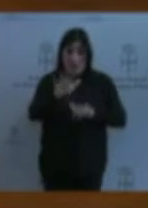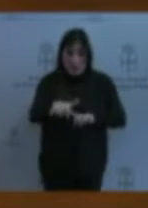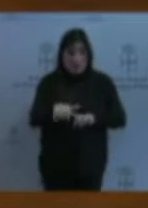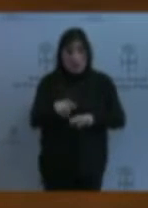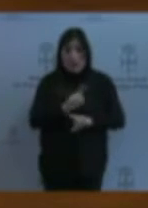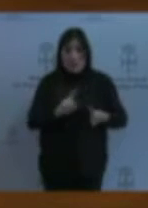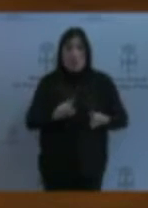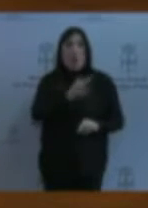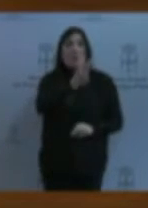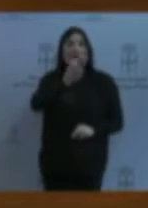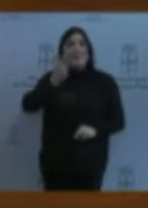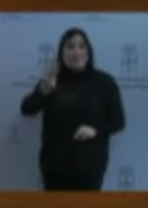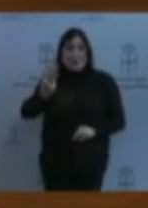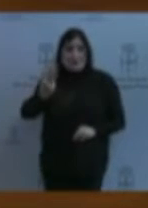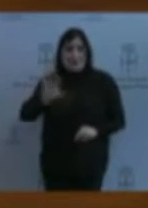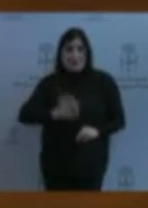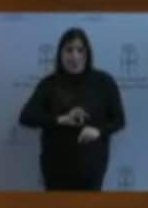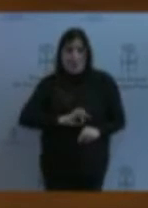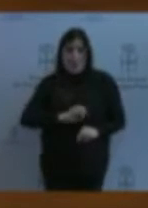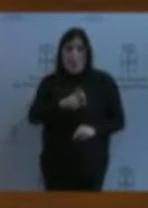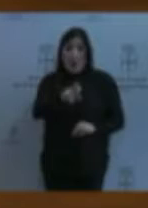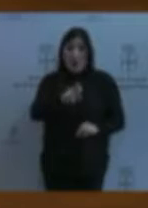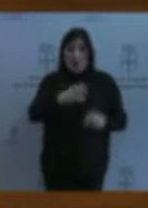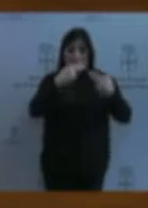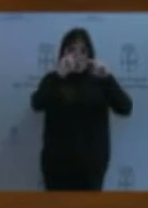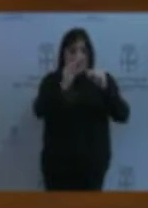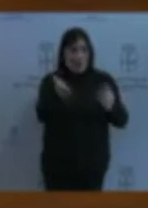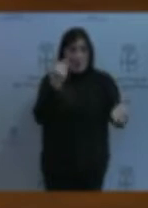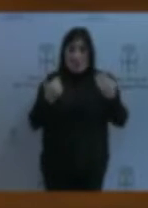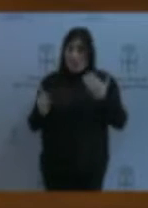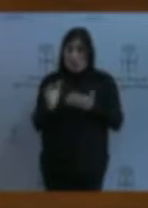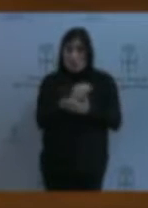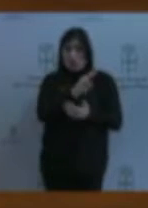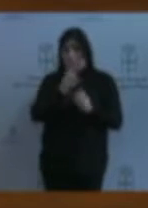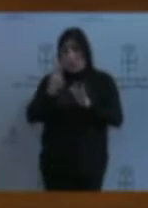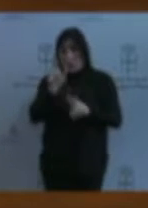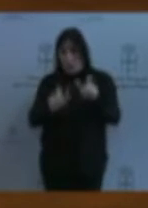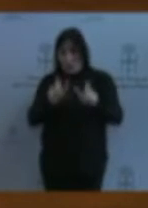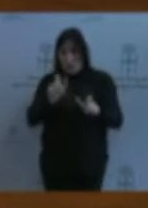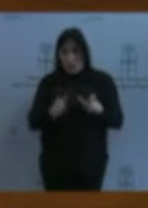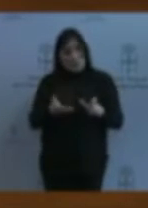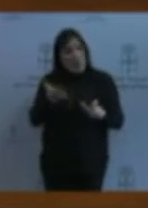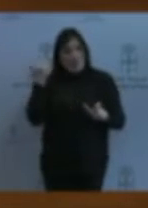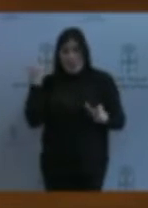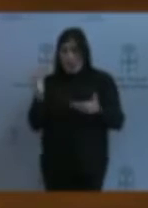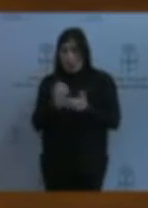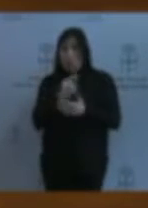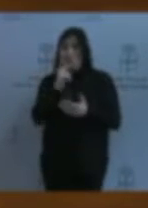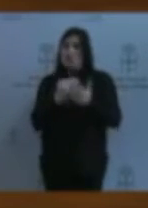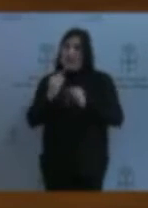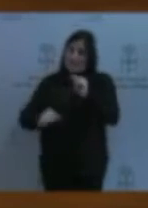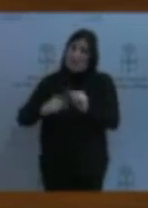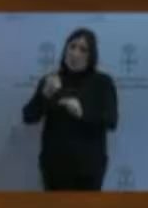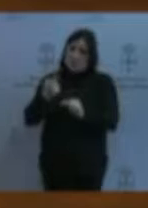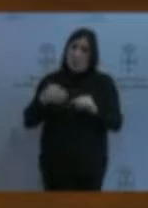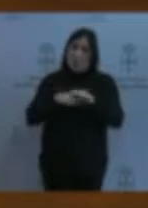con 38 pacientes ingresados, que se reabrió 2 días después. Se suspendieron las clases en una veintena